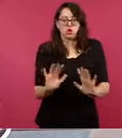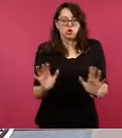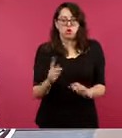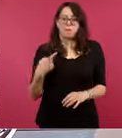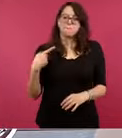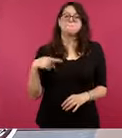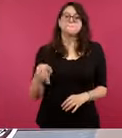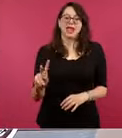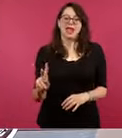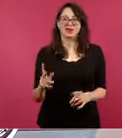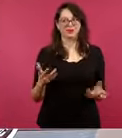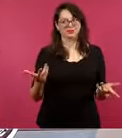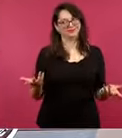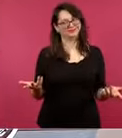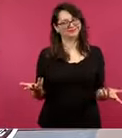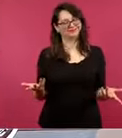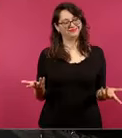estoy